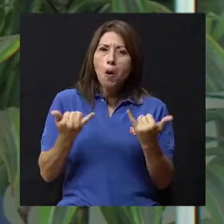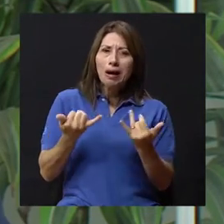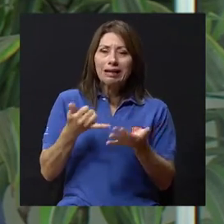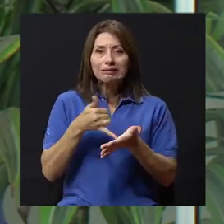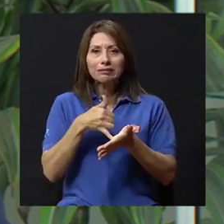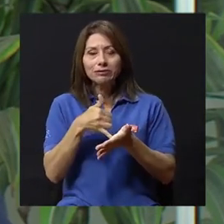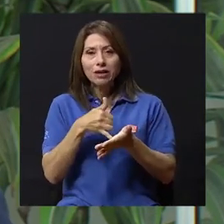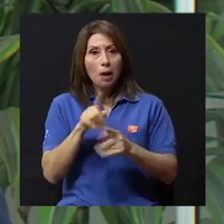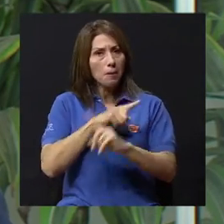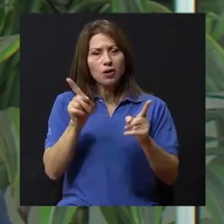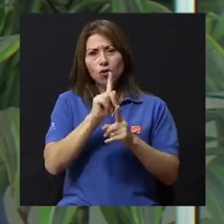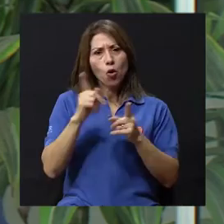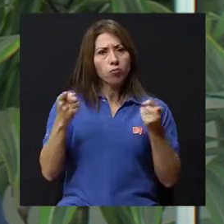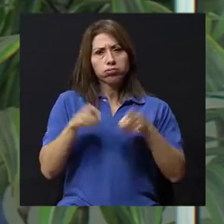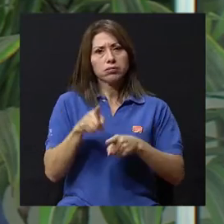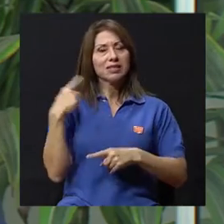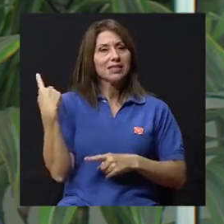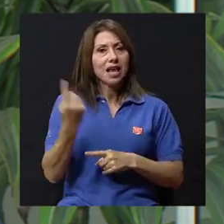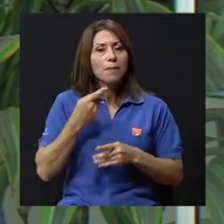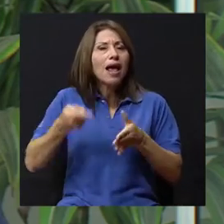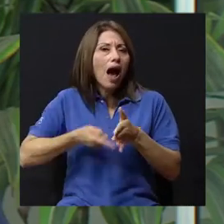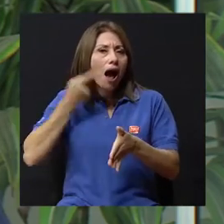siempre, algunas veces, ¿no?